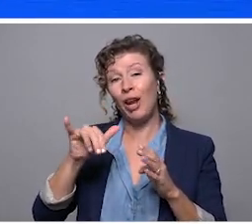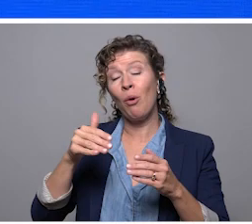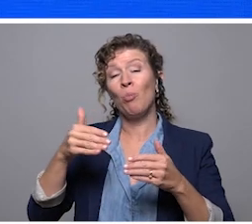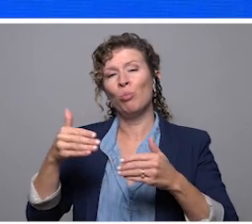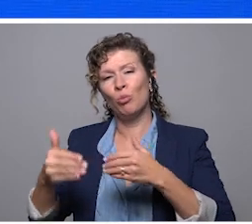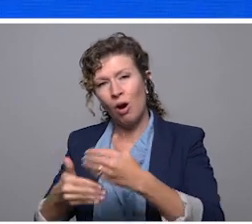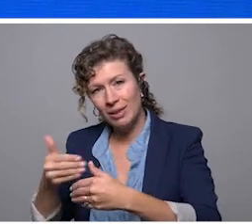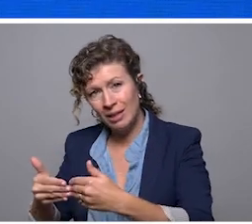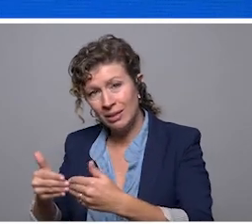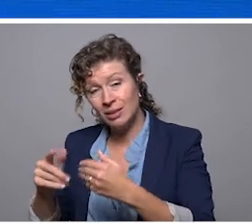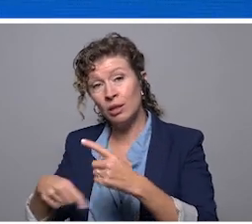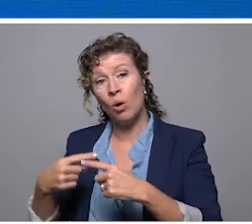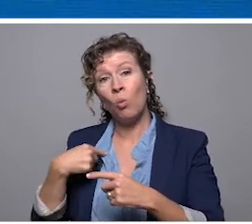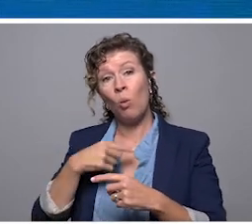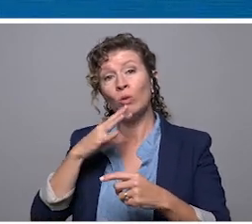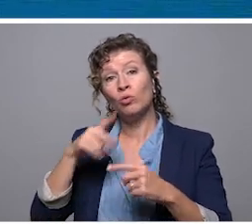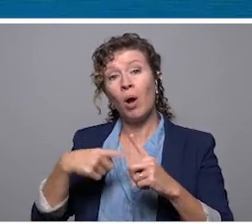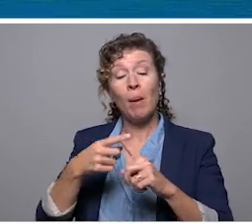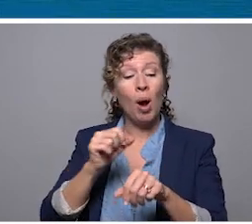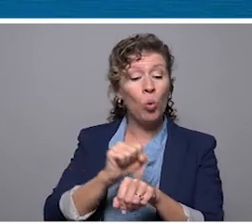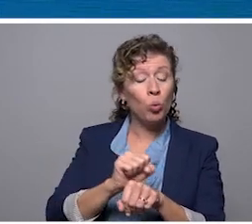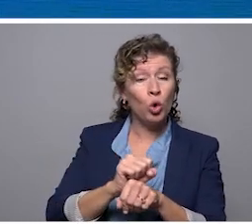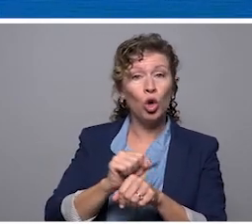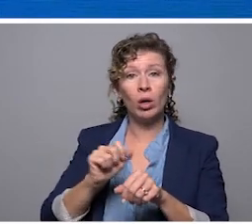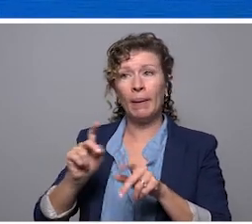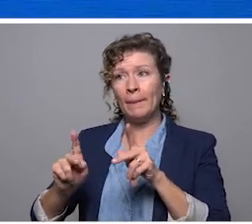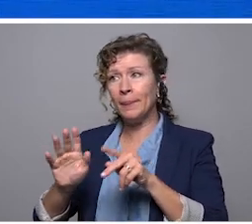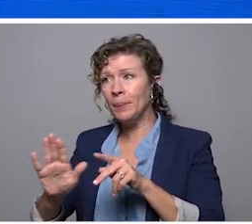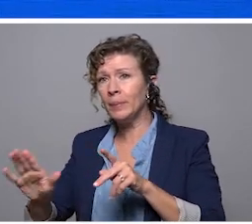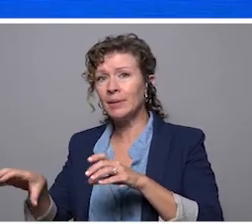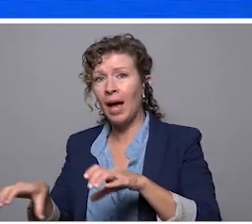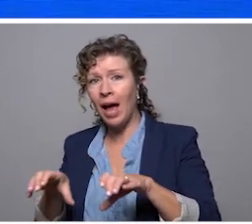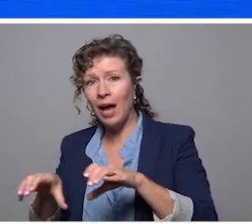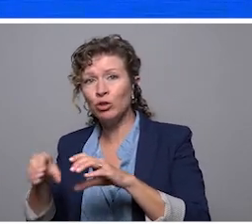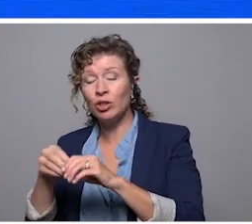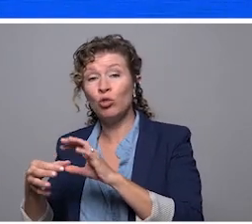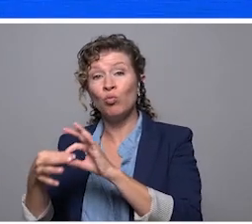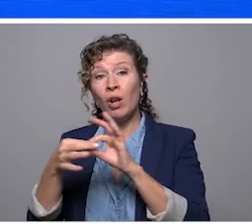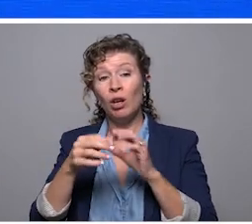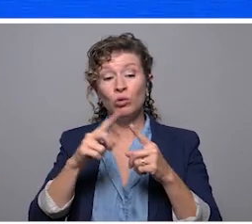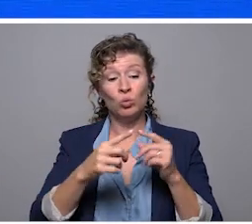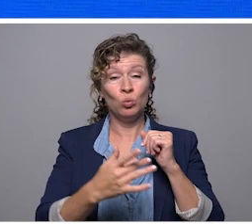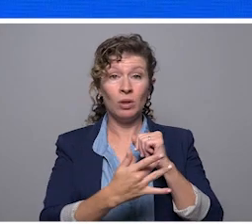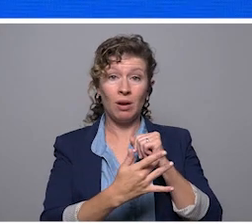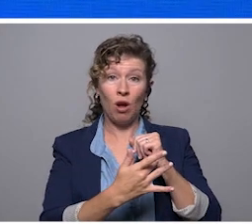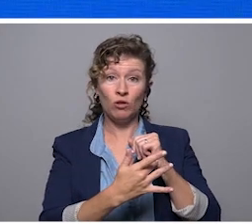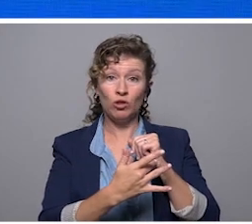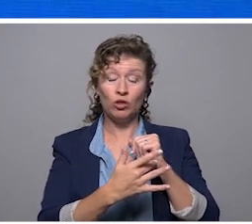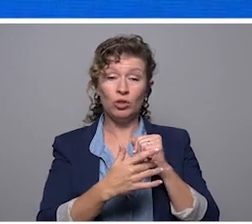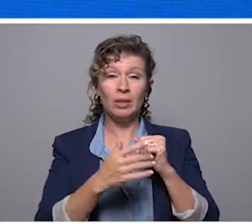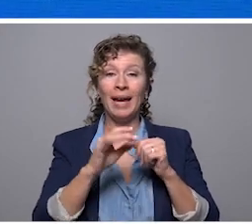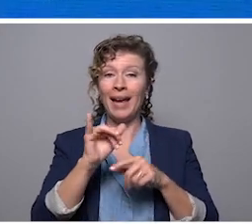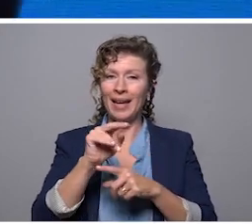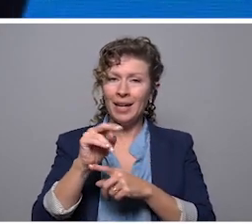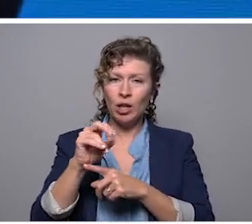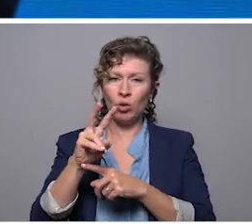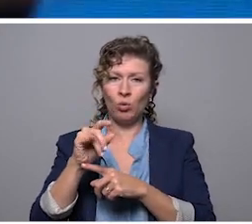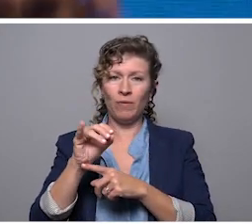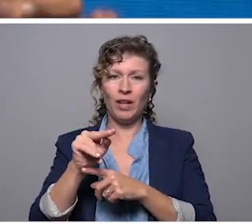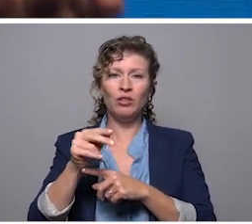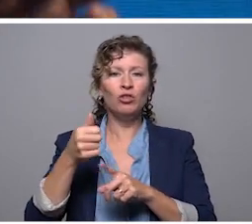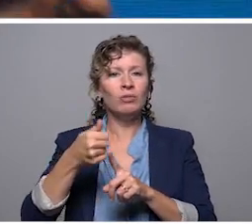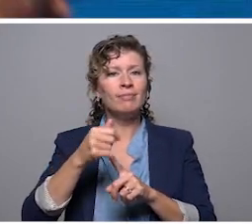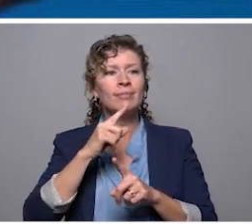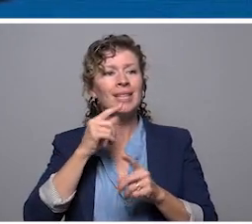las acciones de las personas con la tecnología la innovación es un proceso que